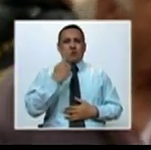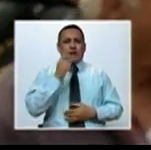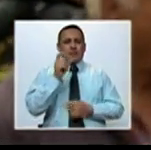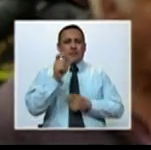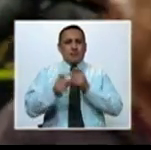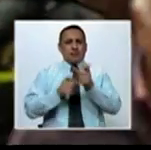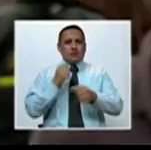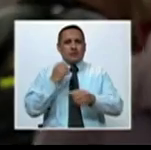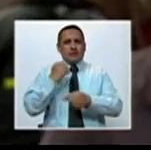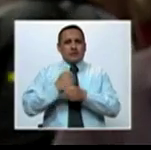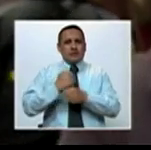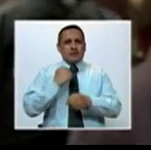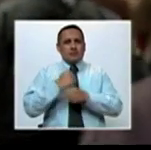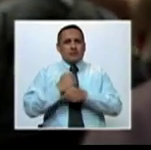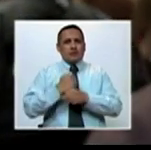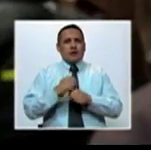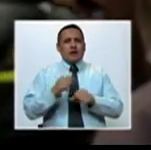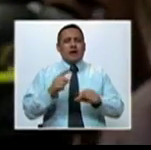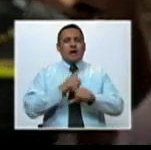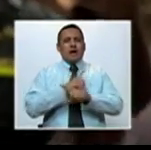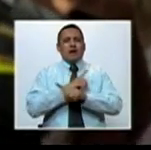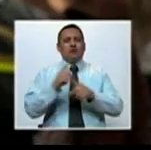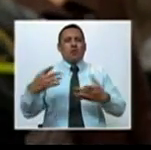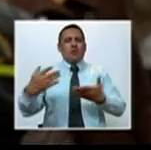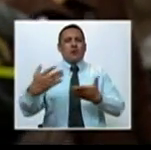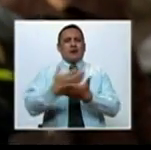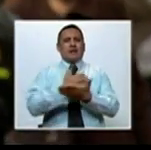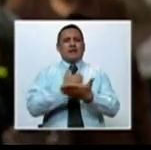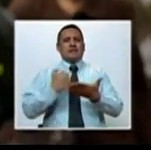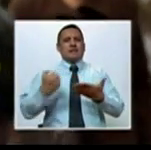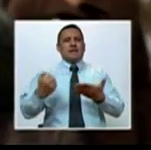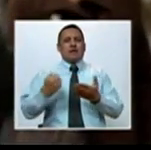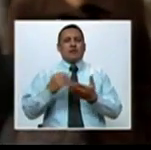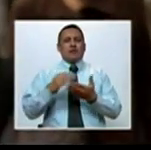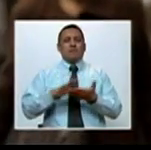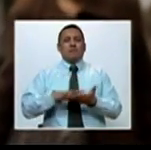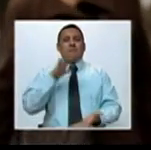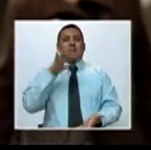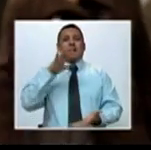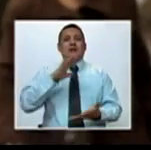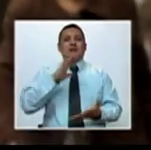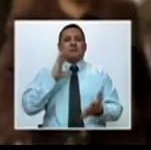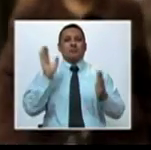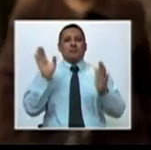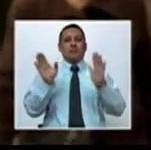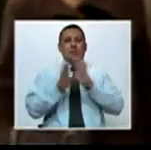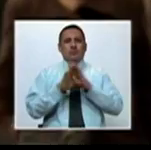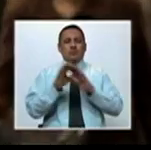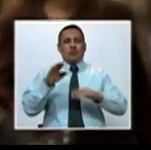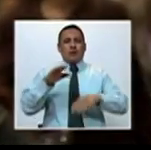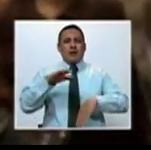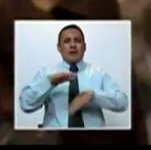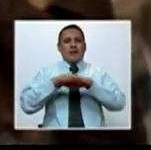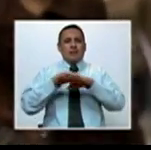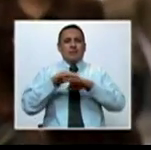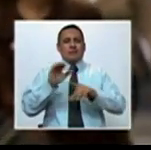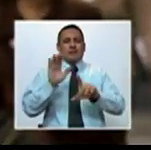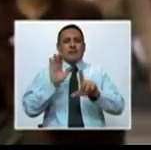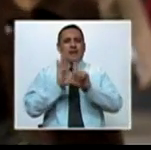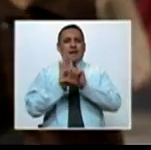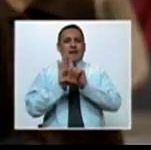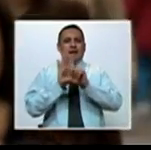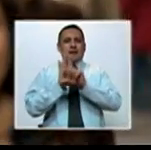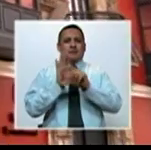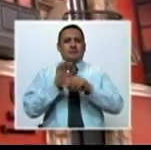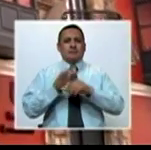los trabajadores a no ser embargados más allá del límite